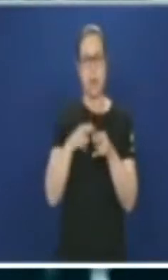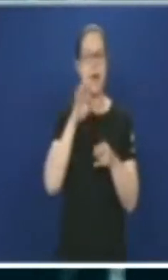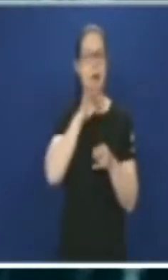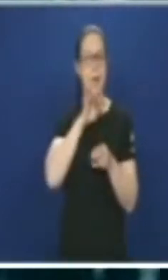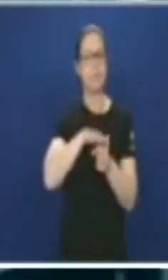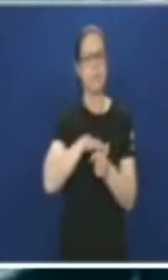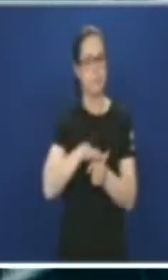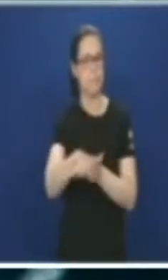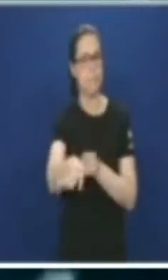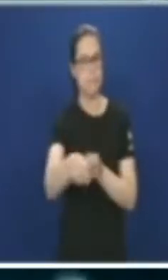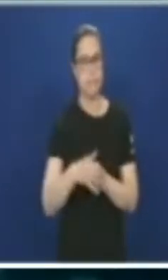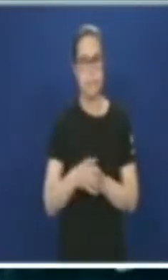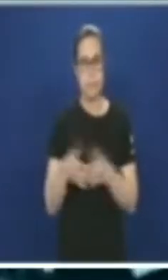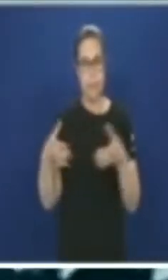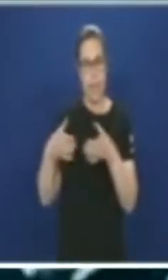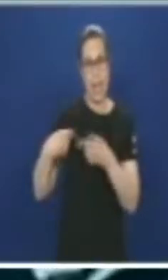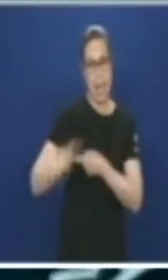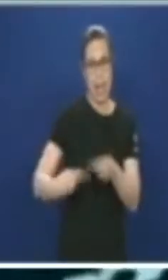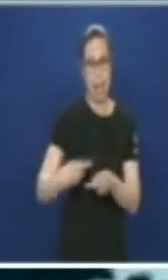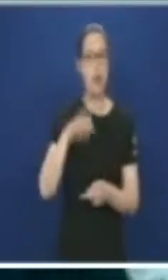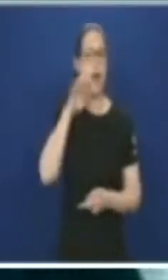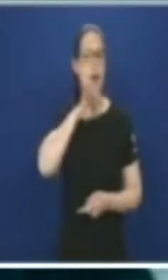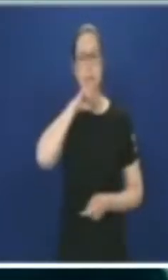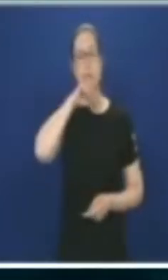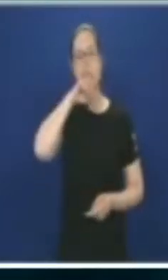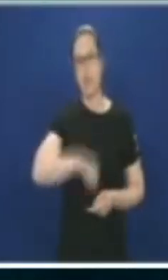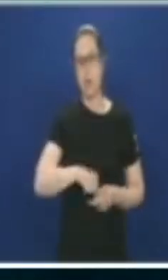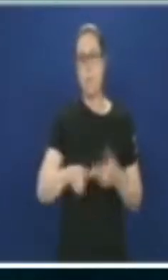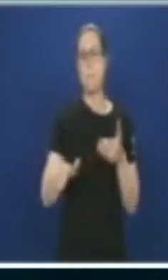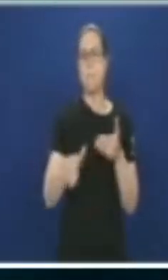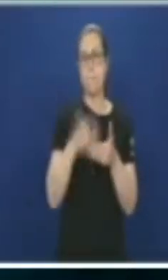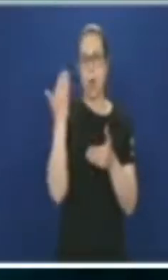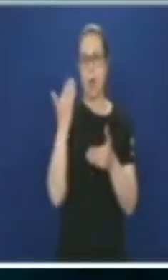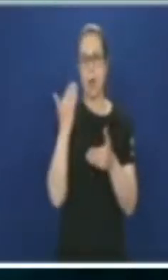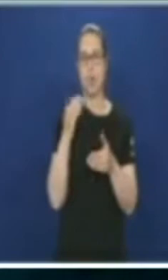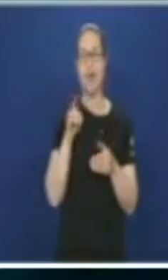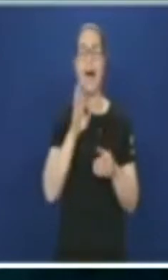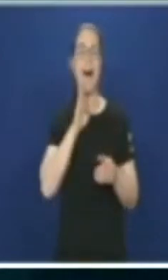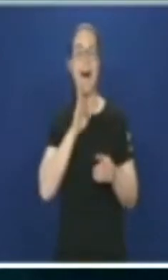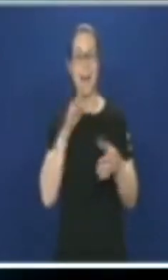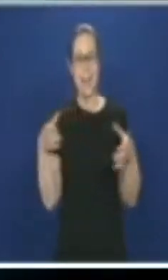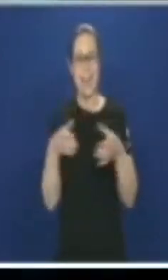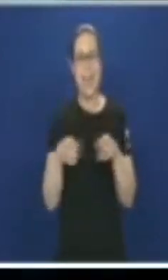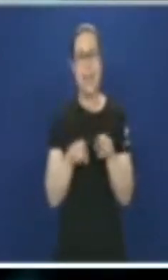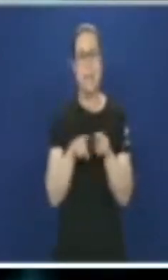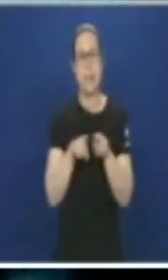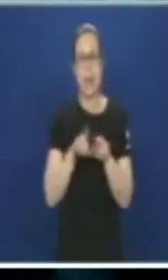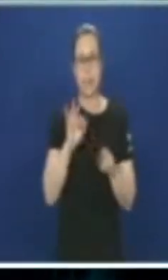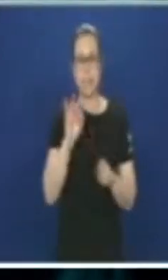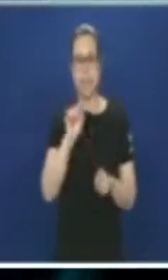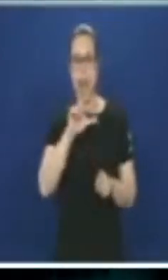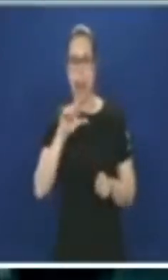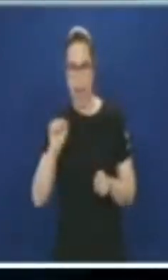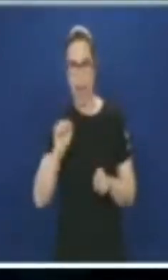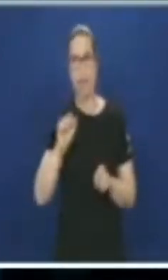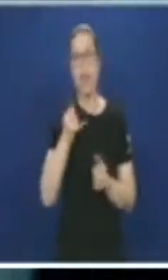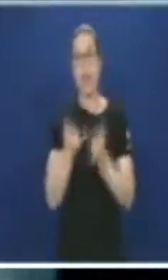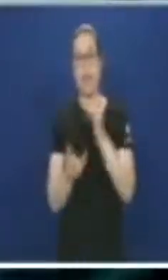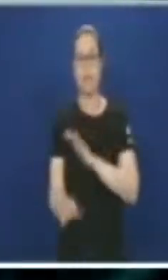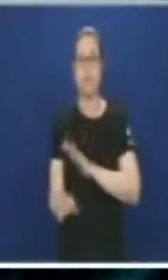da Xeración Nos é falar do galeguismo moderno que se inicia coas Irmandades da Fala e que culmina coa creación do Partido